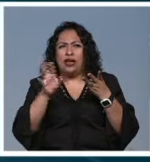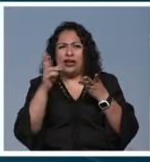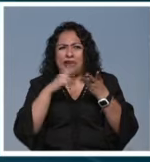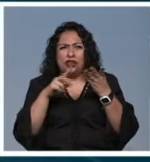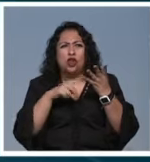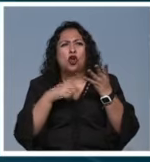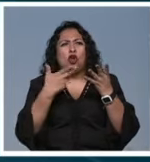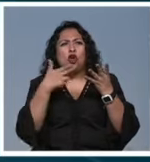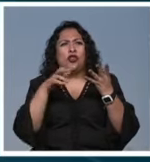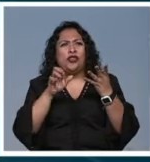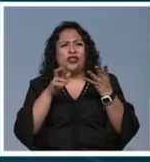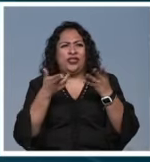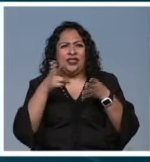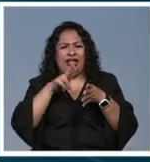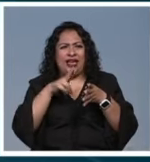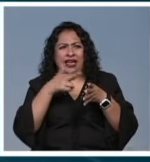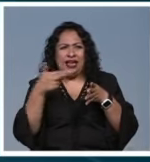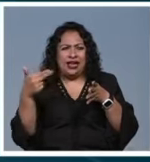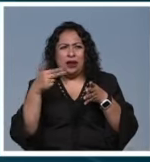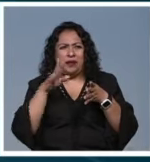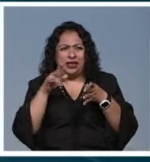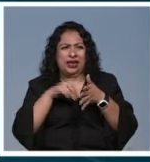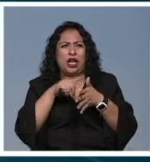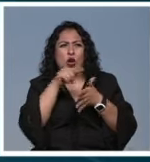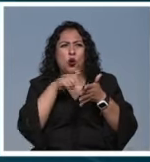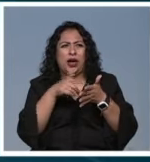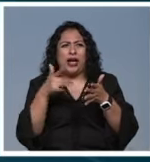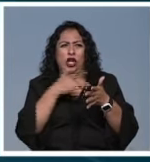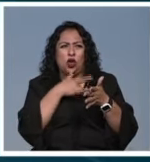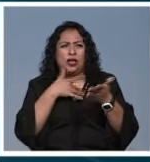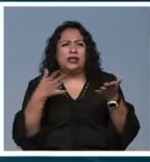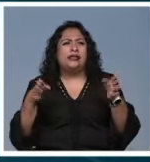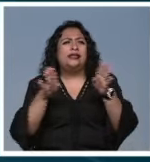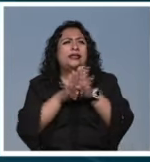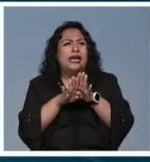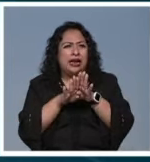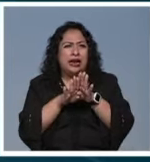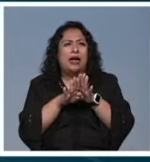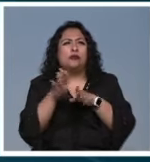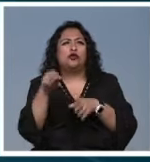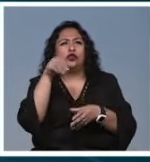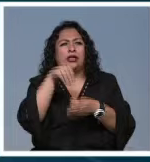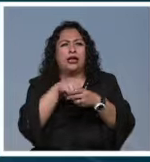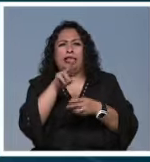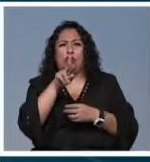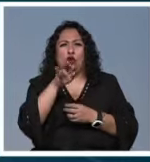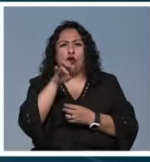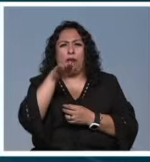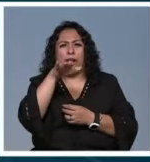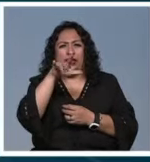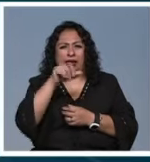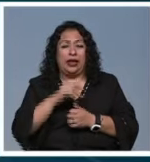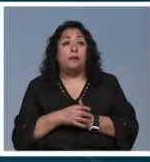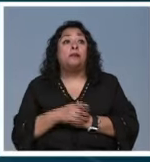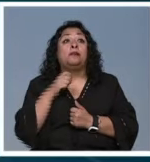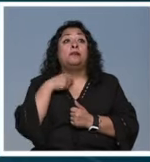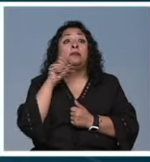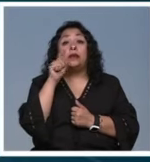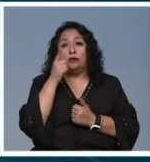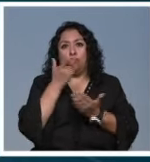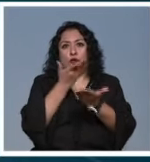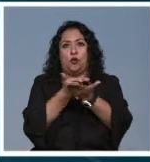Hotel Villaguern, El Lugar del Corazón y cerraremos con broche de oro con El Secreto de Romelia. Además de